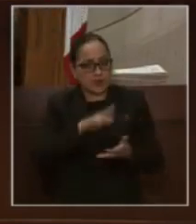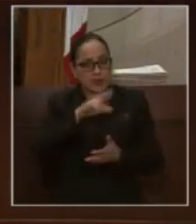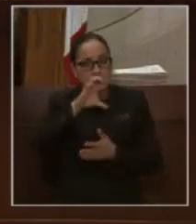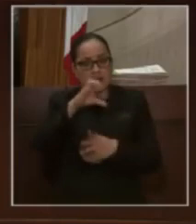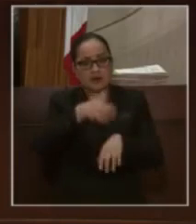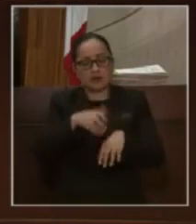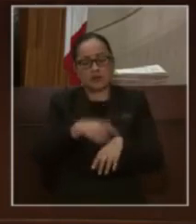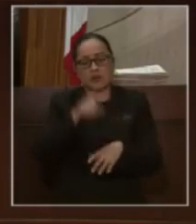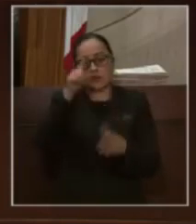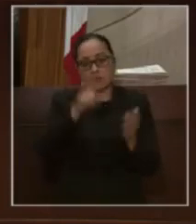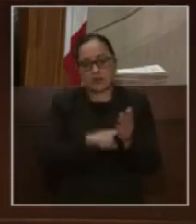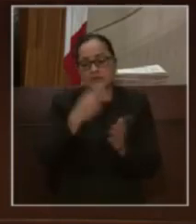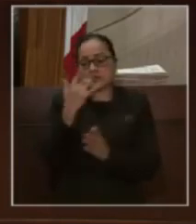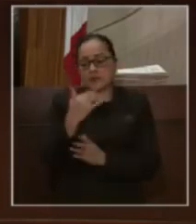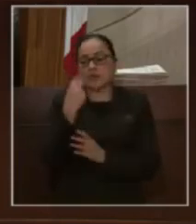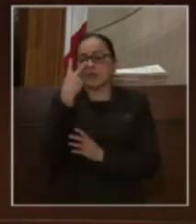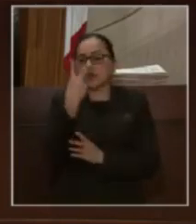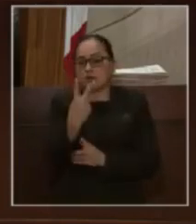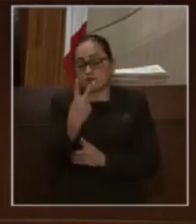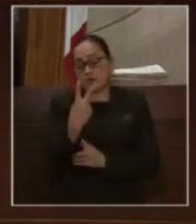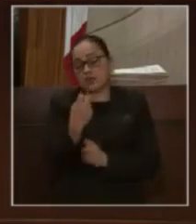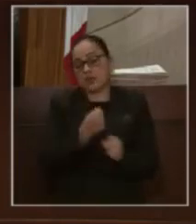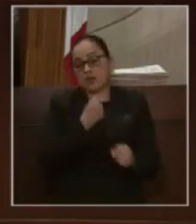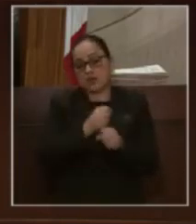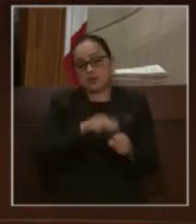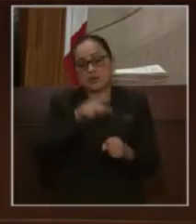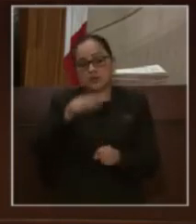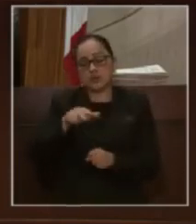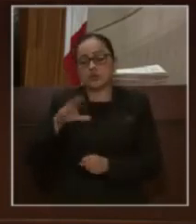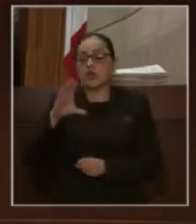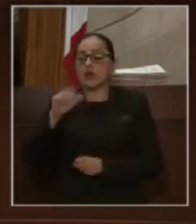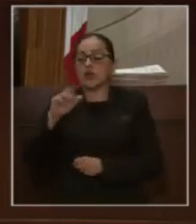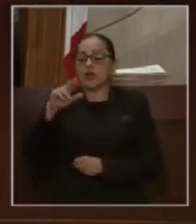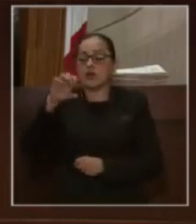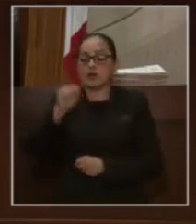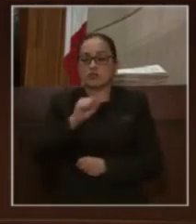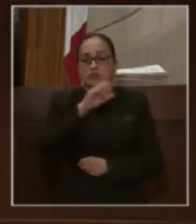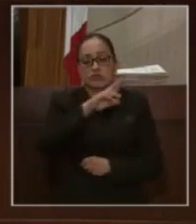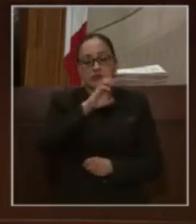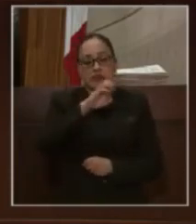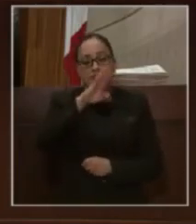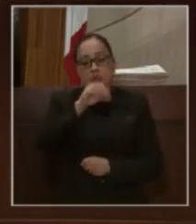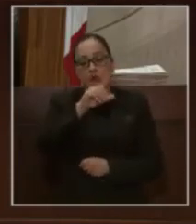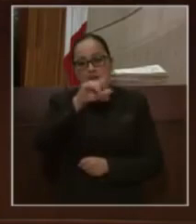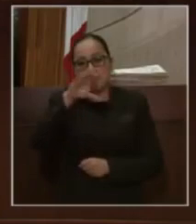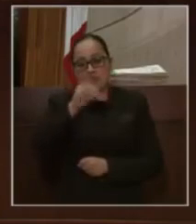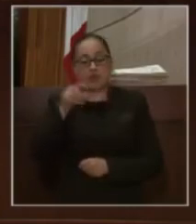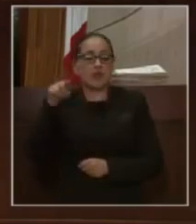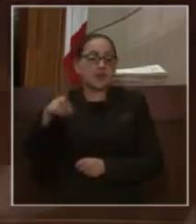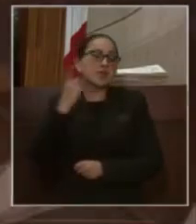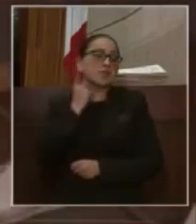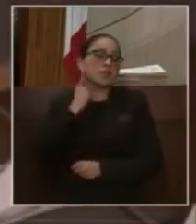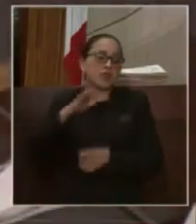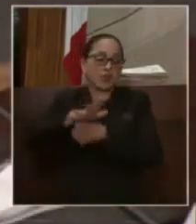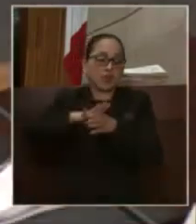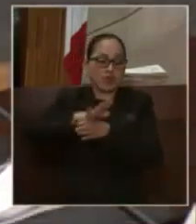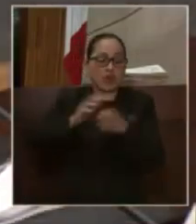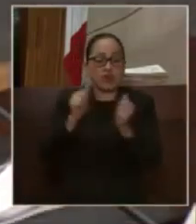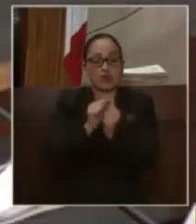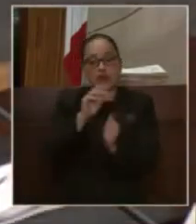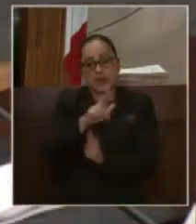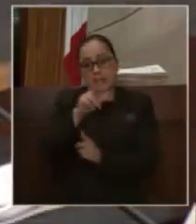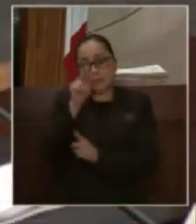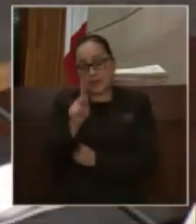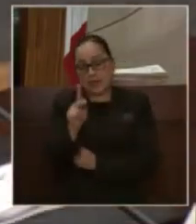de reconsideración 1052 de este año, en el cual Carlos Rebolledo Pérez, quien se ostenta como candidato a diputado local por el principio de